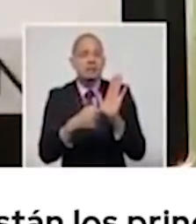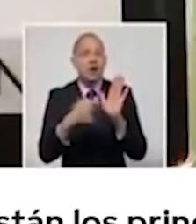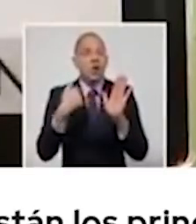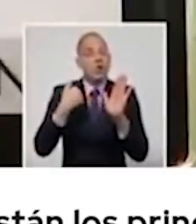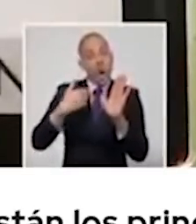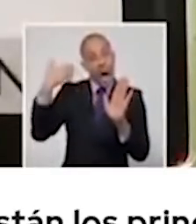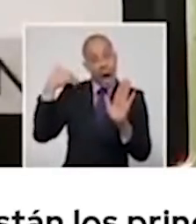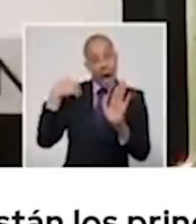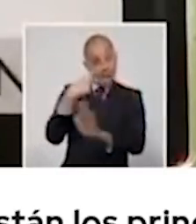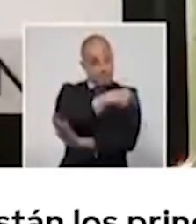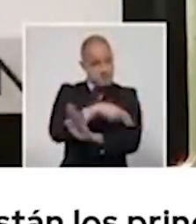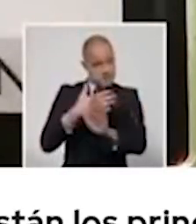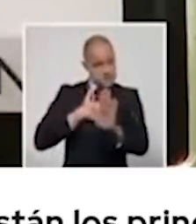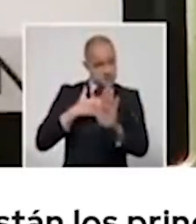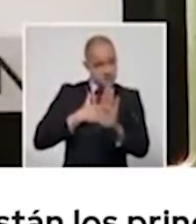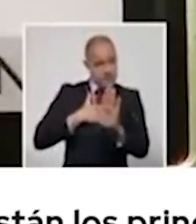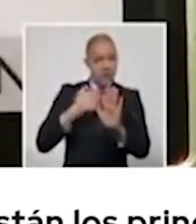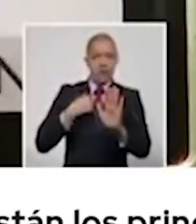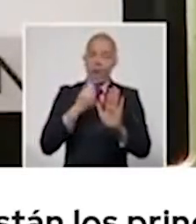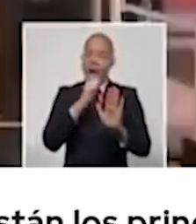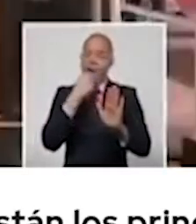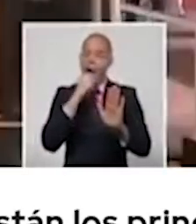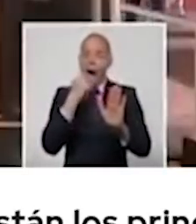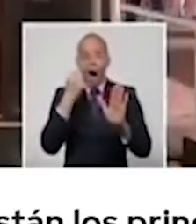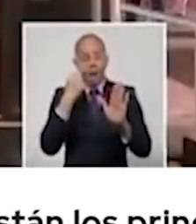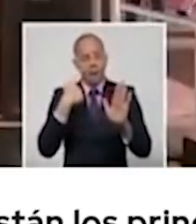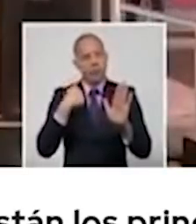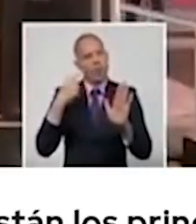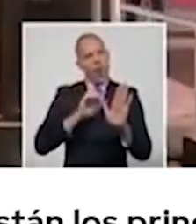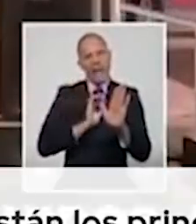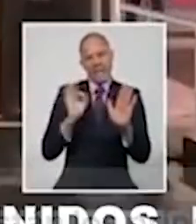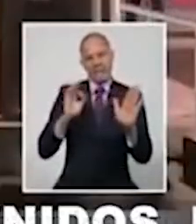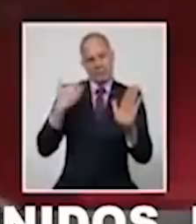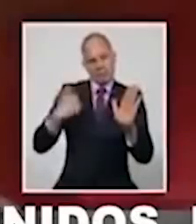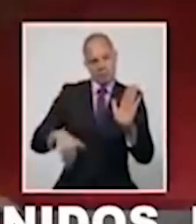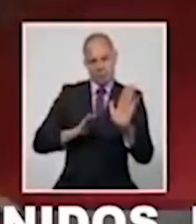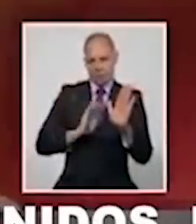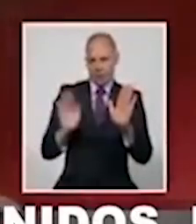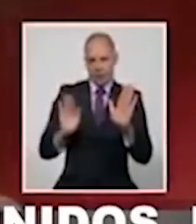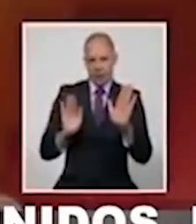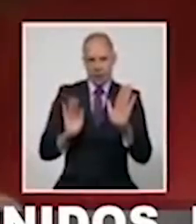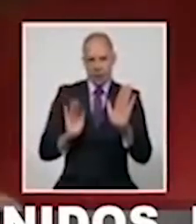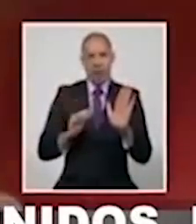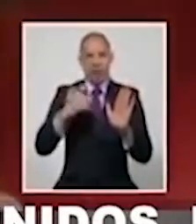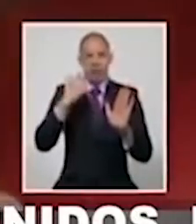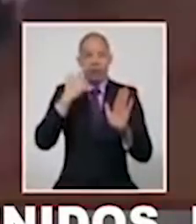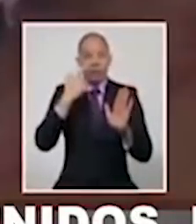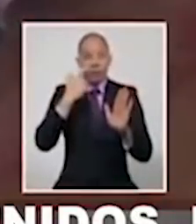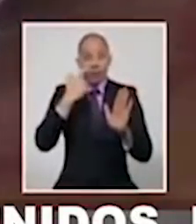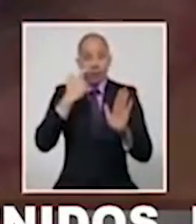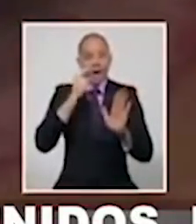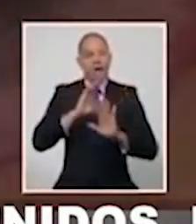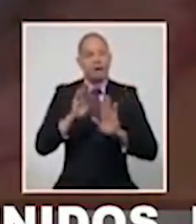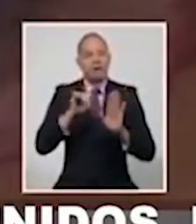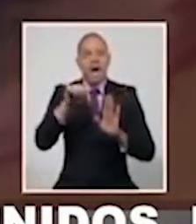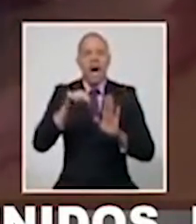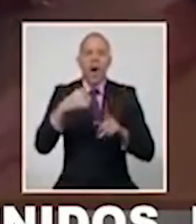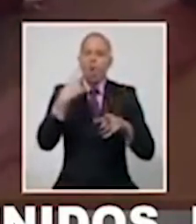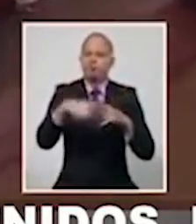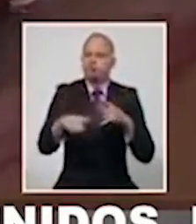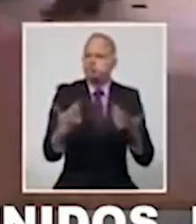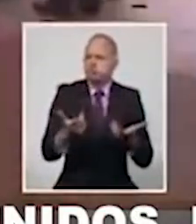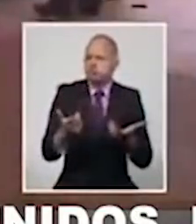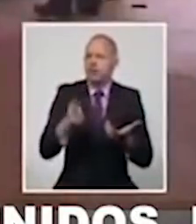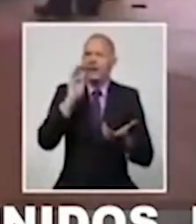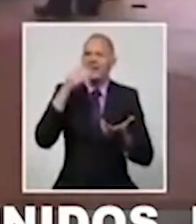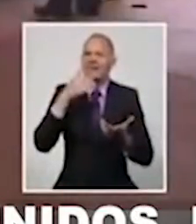otra. Los vuelos a provincias lo tiene que aprobar el Departamento de Transporte. Alianis: hola, buenas, saludos. Porque además, recuerda,